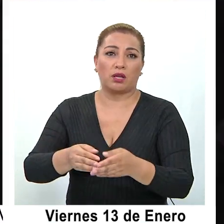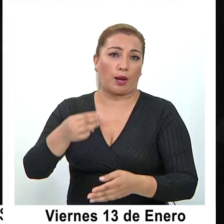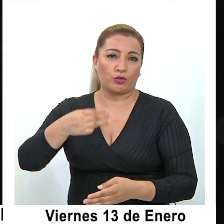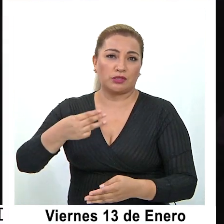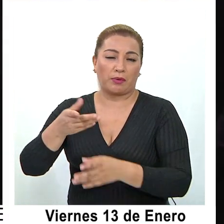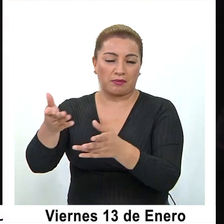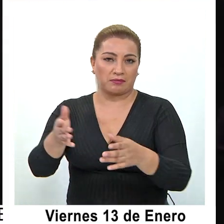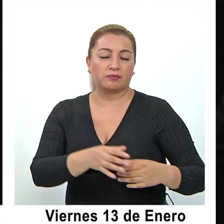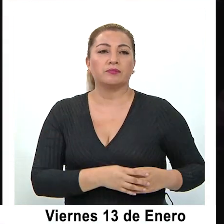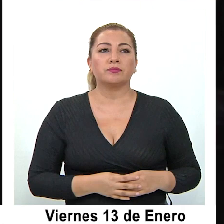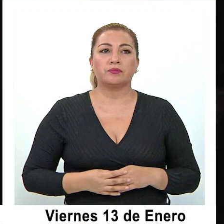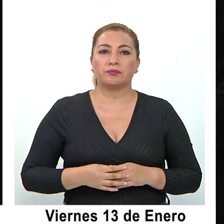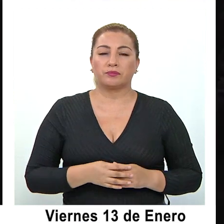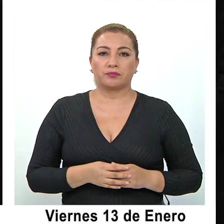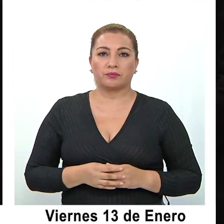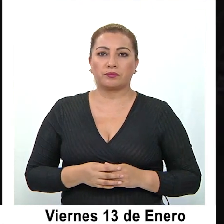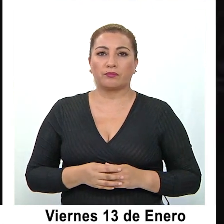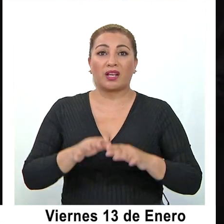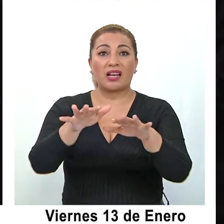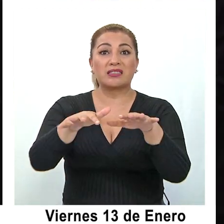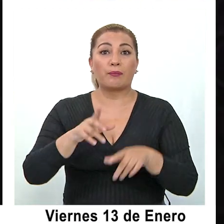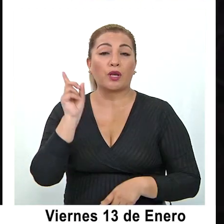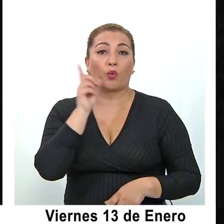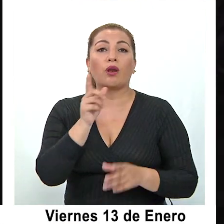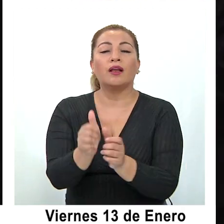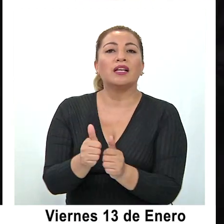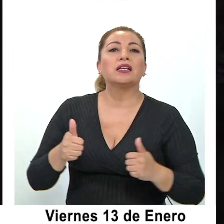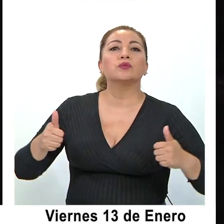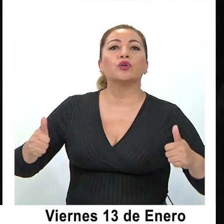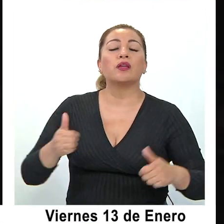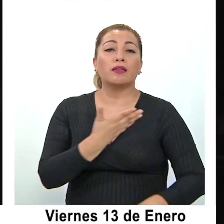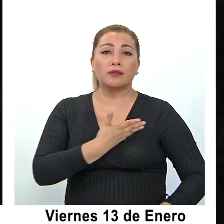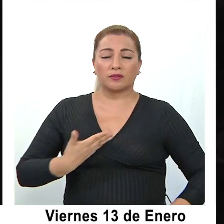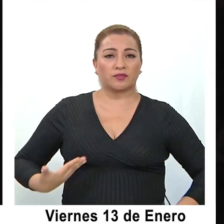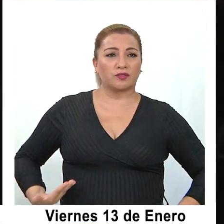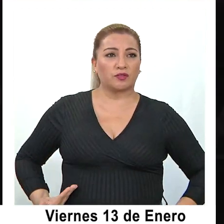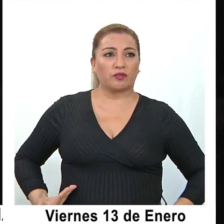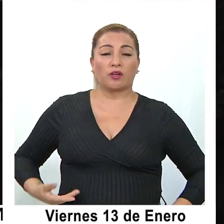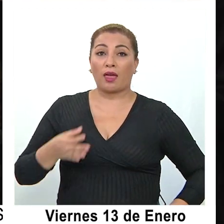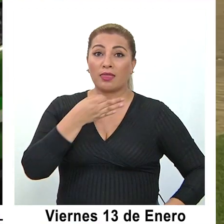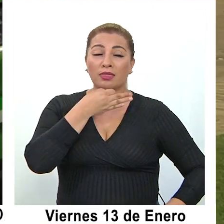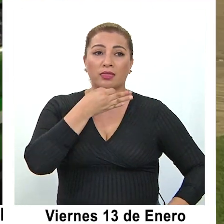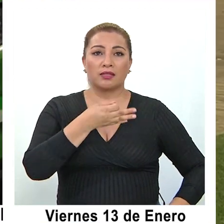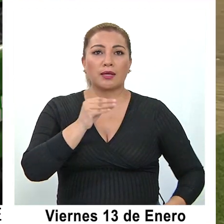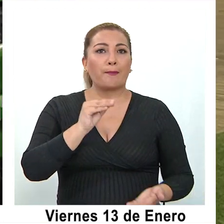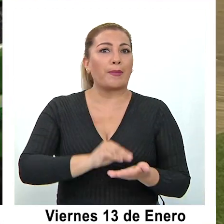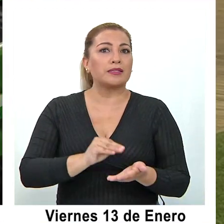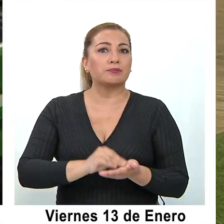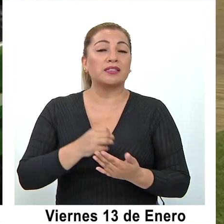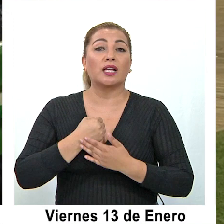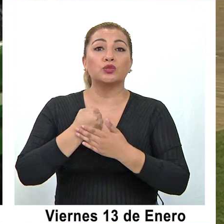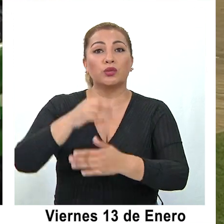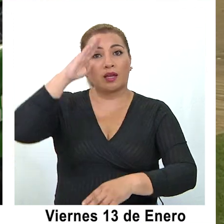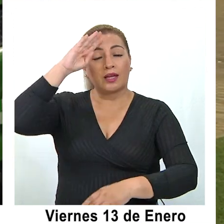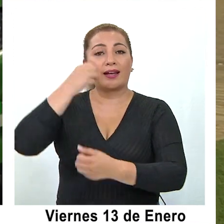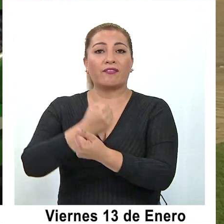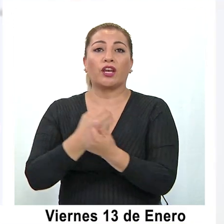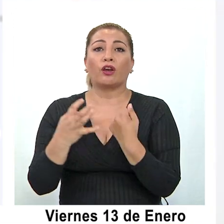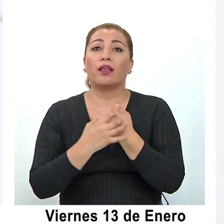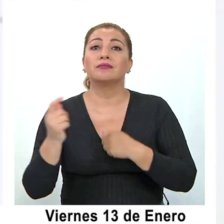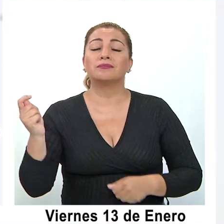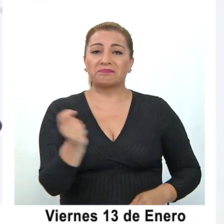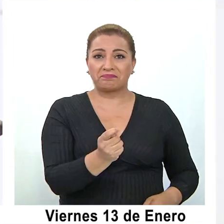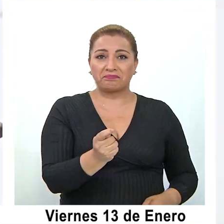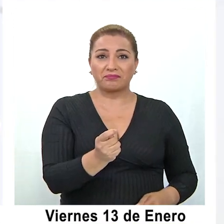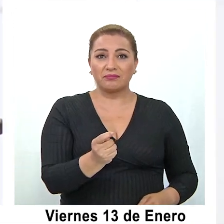municipios. Al final de la ceremonia, las autoridades de gobierno aseguraron que viene más ayuda para carabineros de Tarapacá